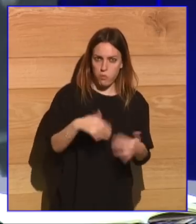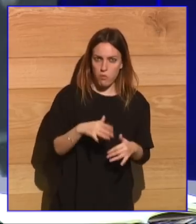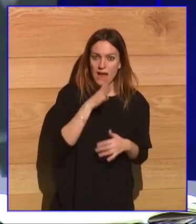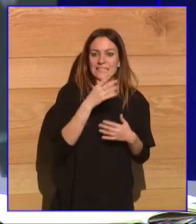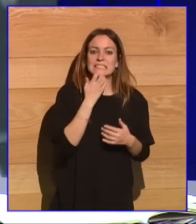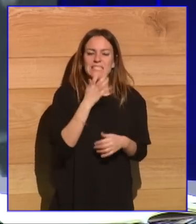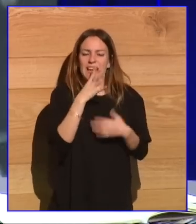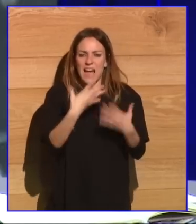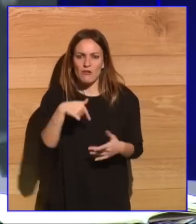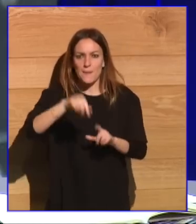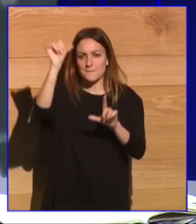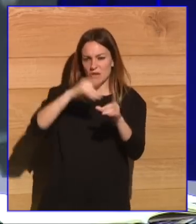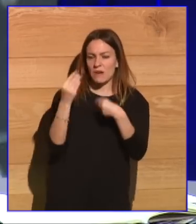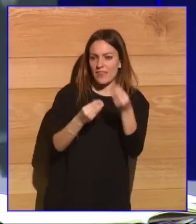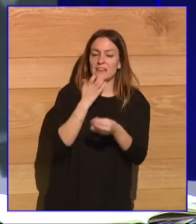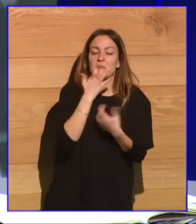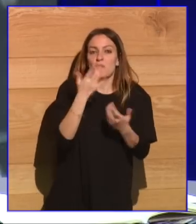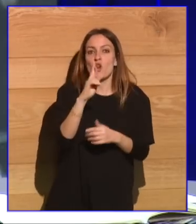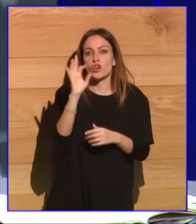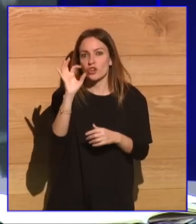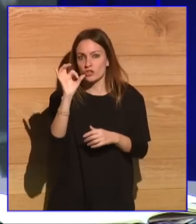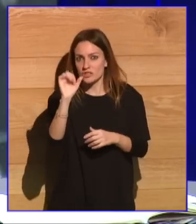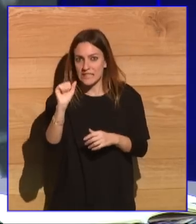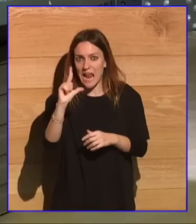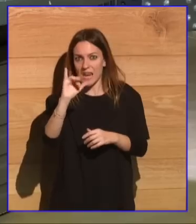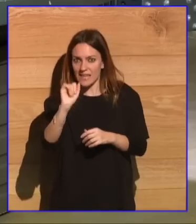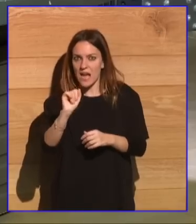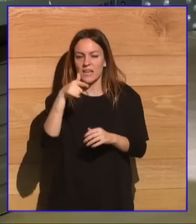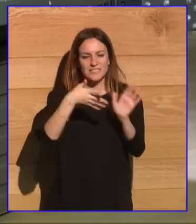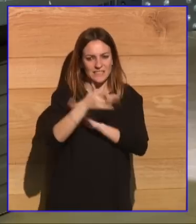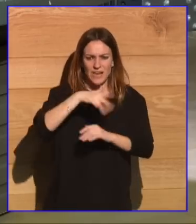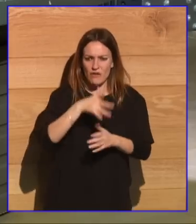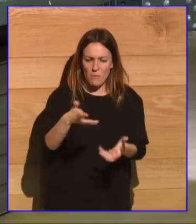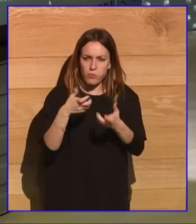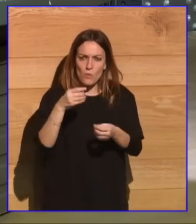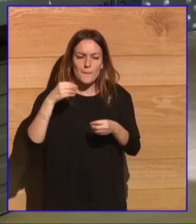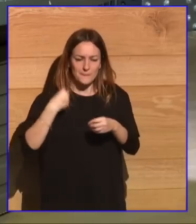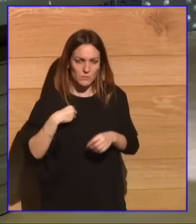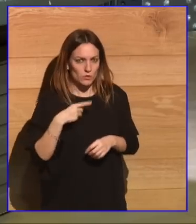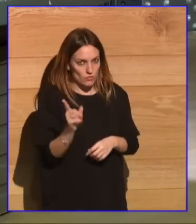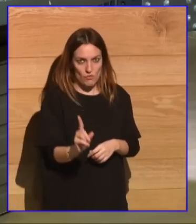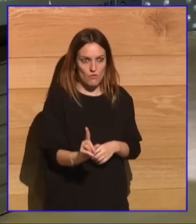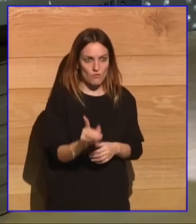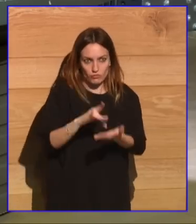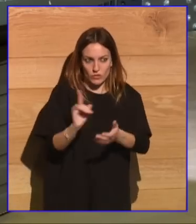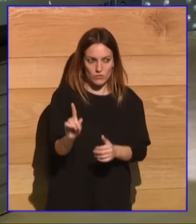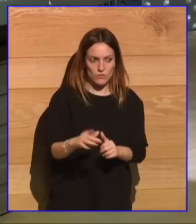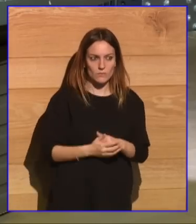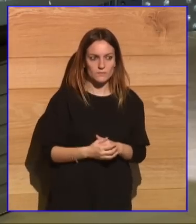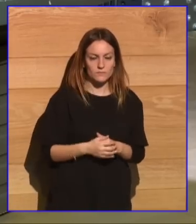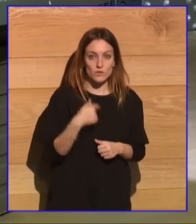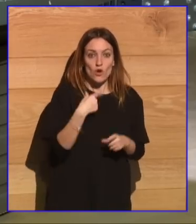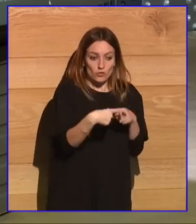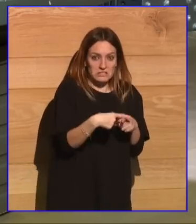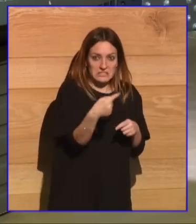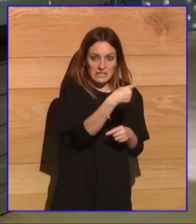de Rosalía, Vale. no tendría Ya, pero rema esa, a favor, esa traducción. a favor en de- No, sin duda rema a Vale, favor. vale. Ujú. Y no tengo nada que decir malo de la